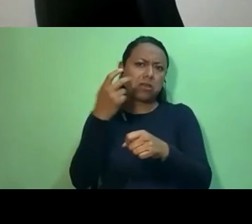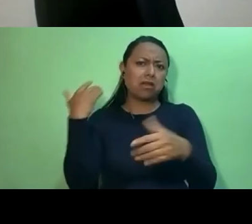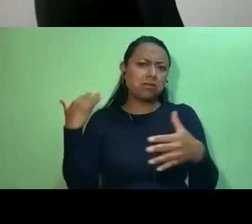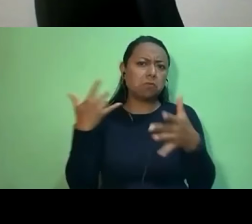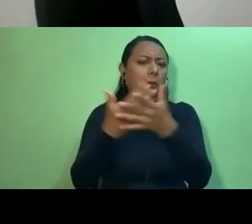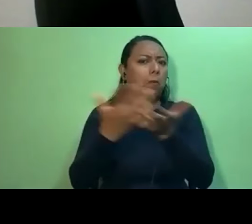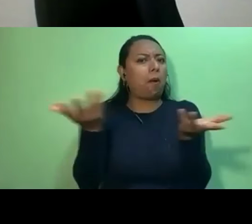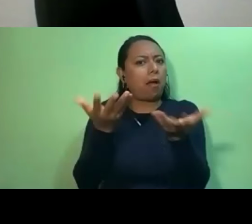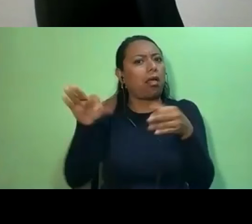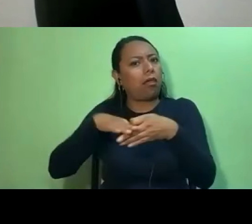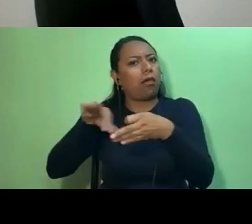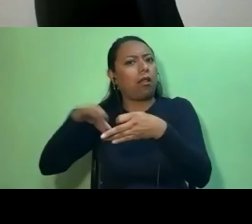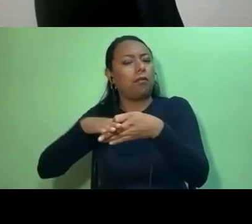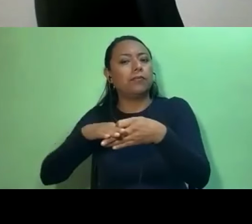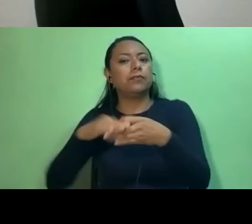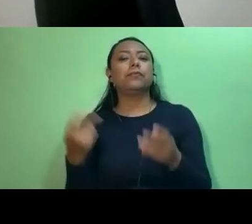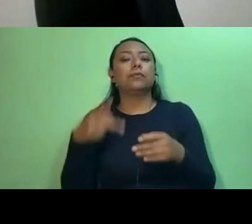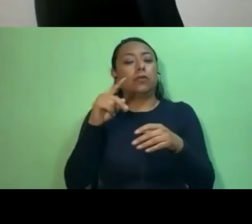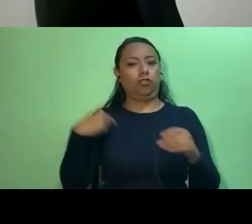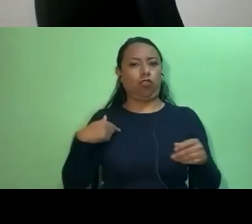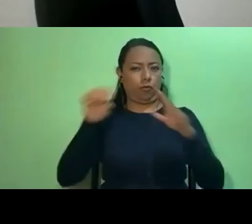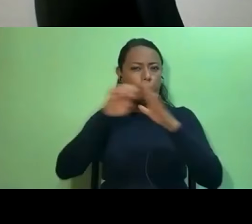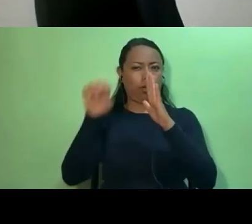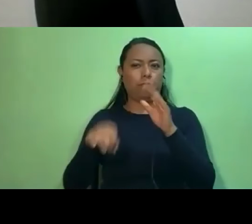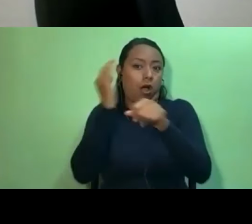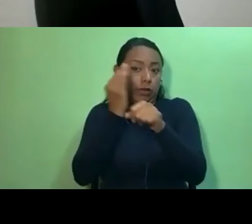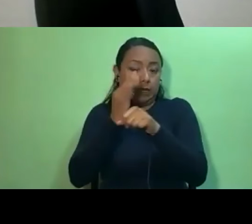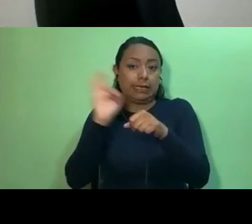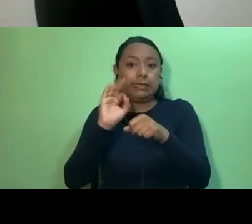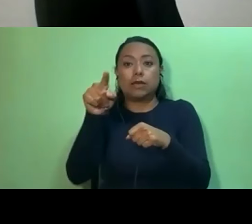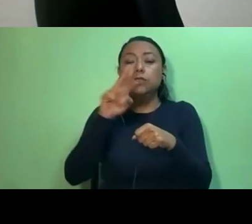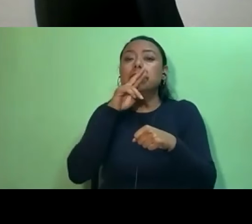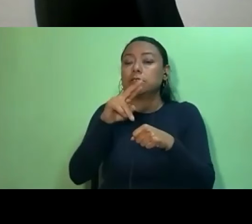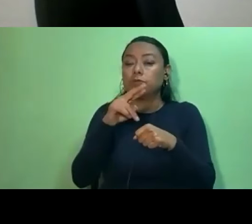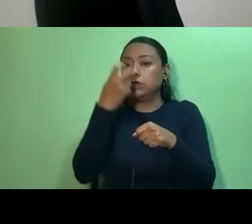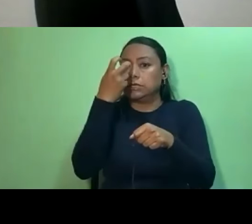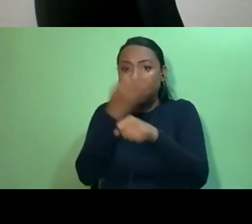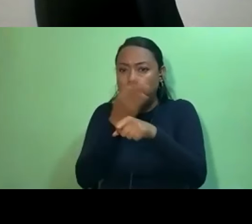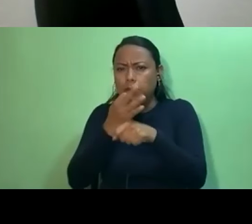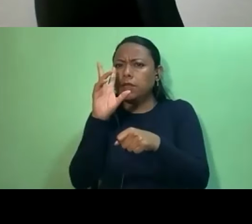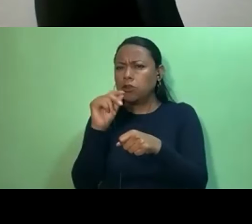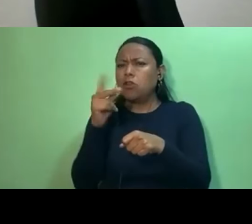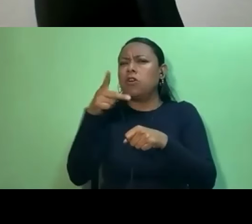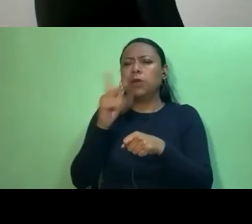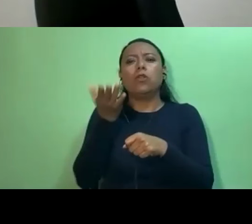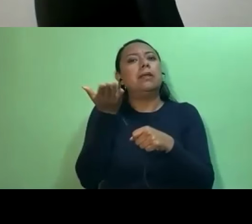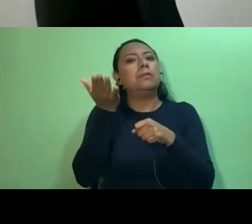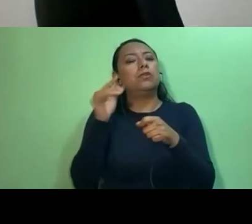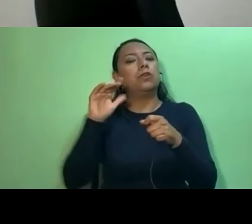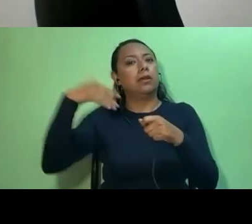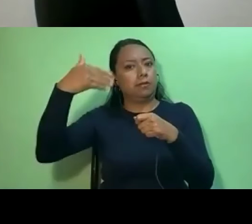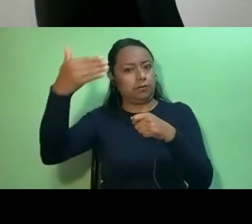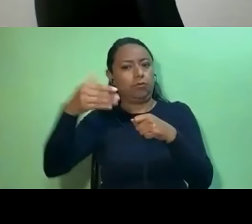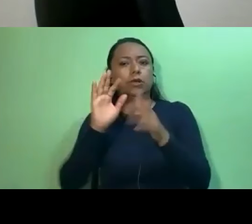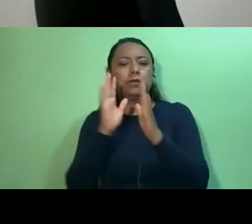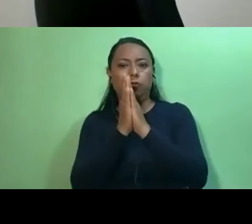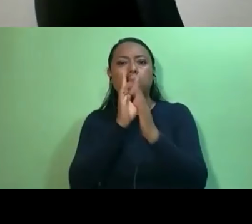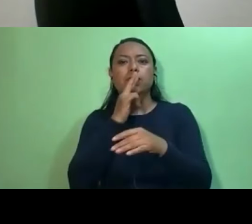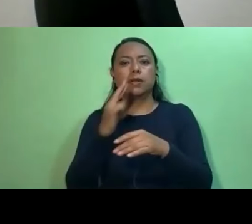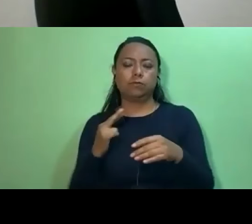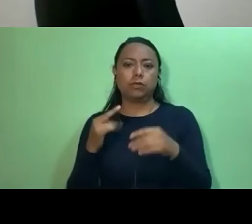pudimos, yo el cálculo, y si no me puede dar respuesta en este momento, le pediría que nos los hiciera saber, porque nuestro cálculo es que en los 2